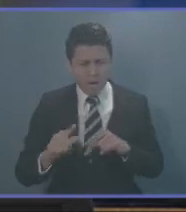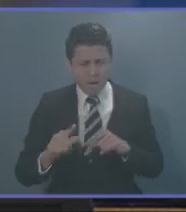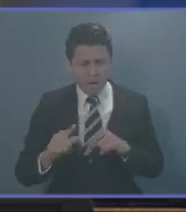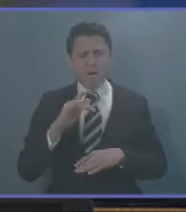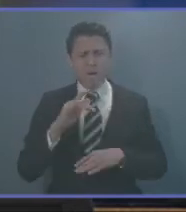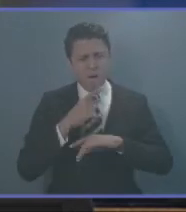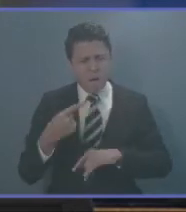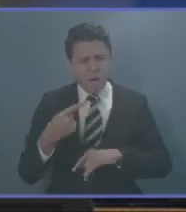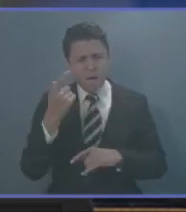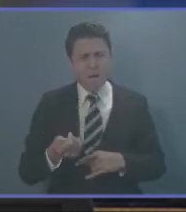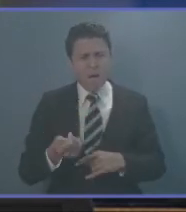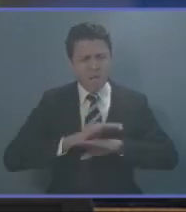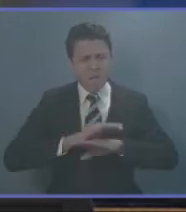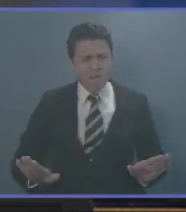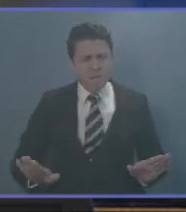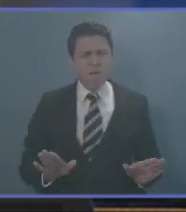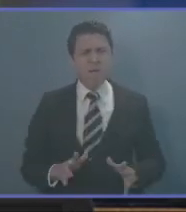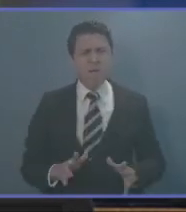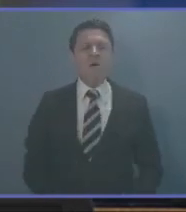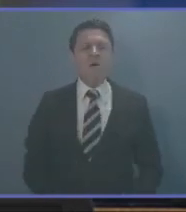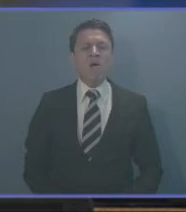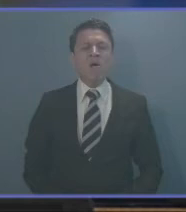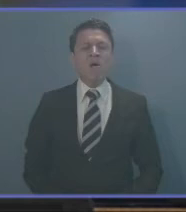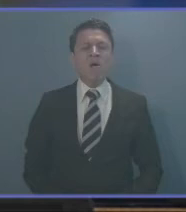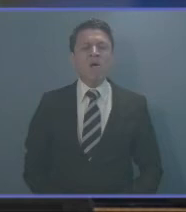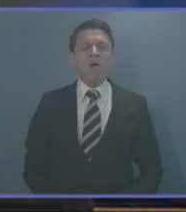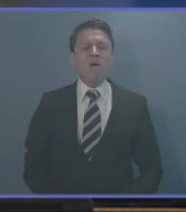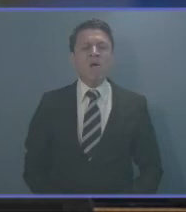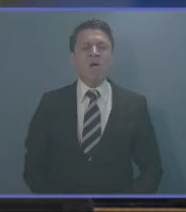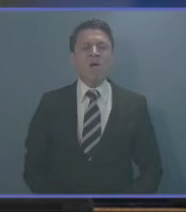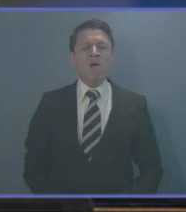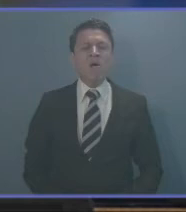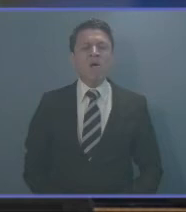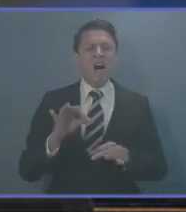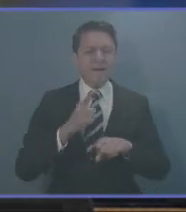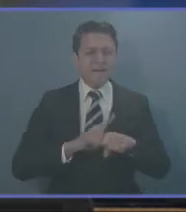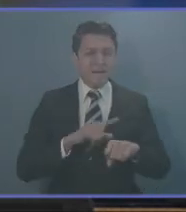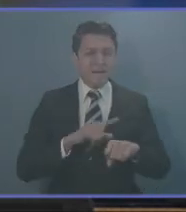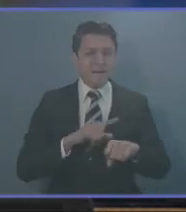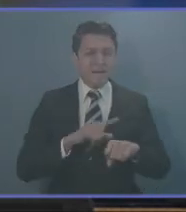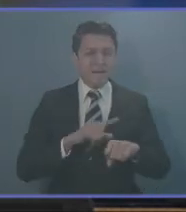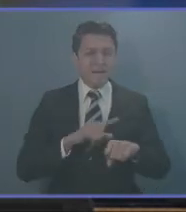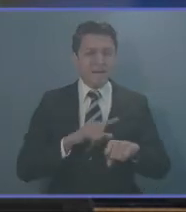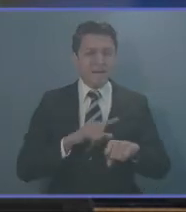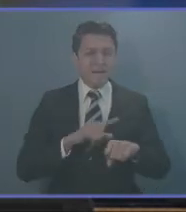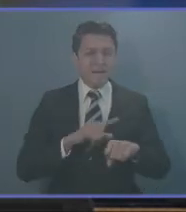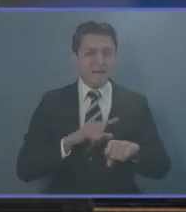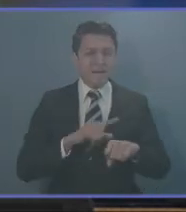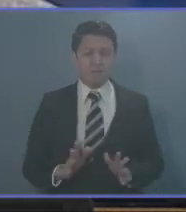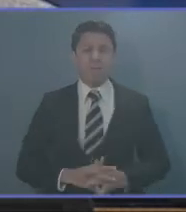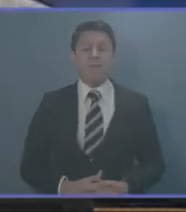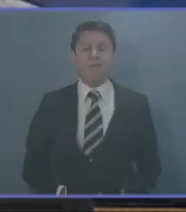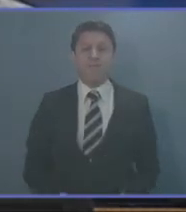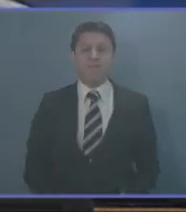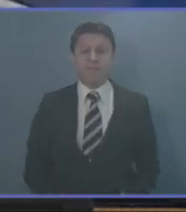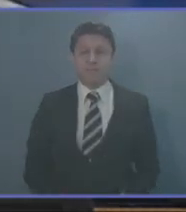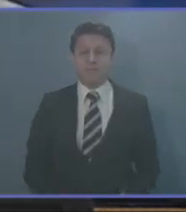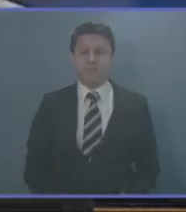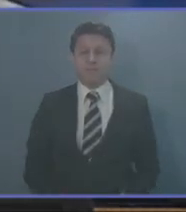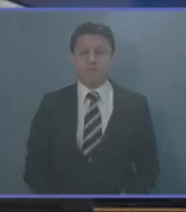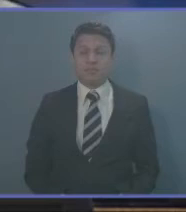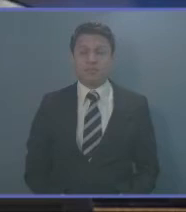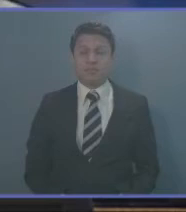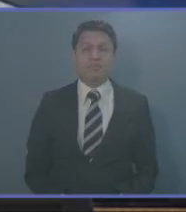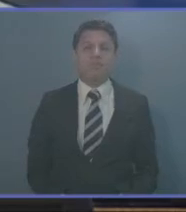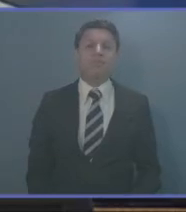finalización del mes calendario correspondiente o a la finalización del periodo autorizado por el Consejo. Las